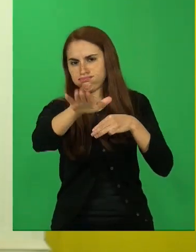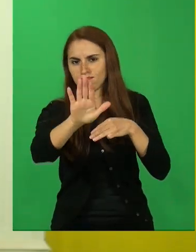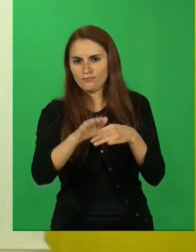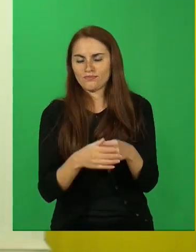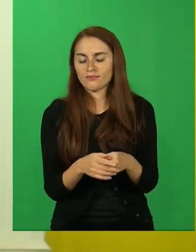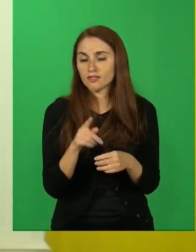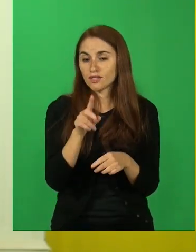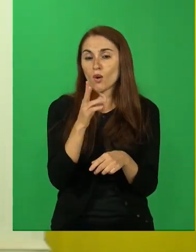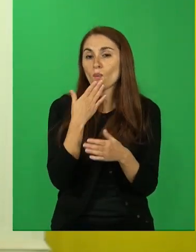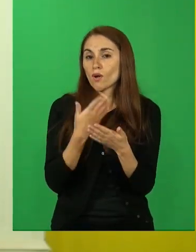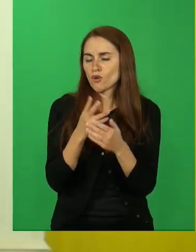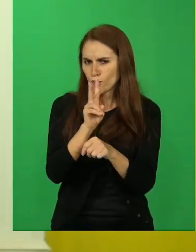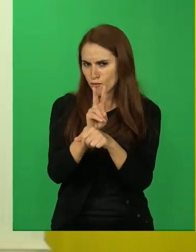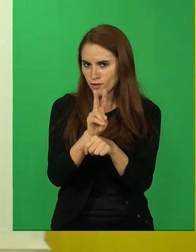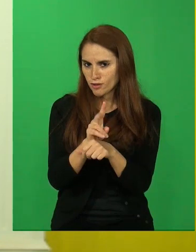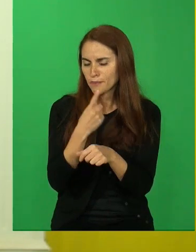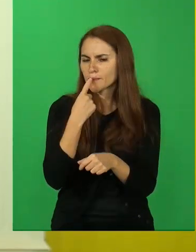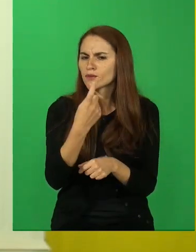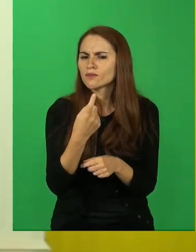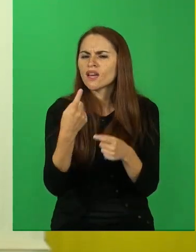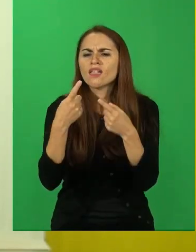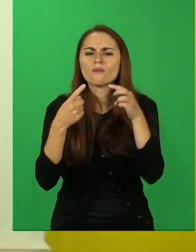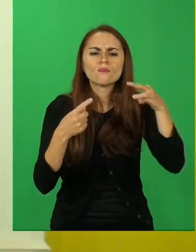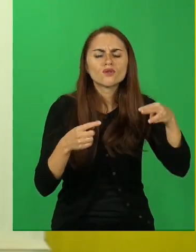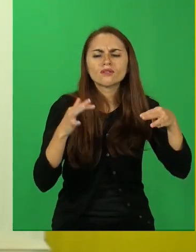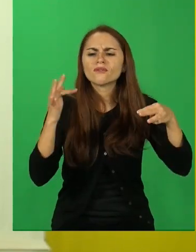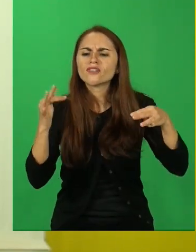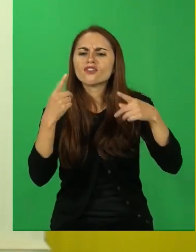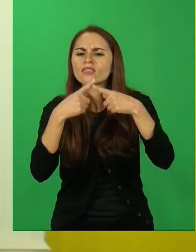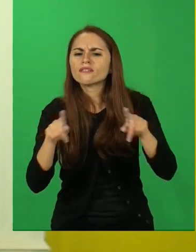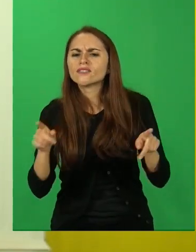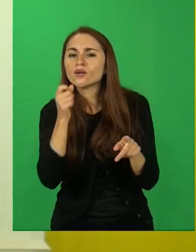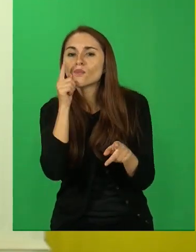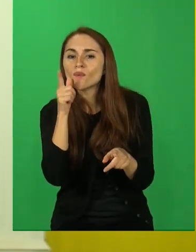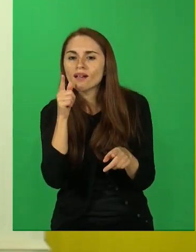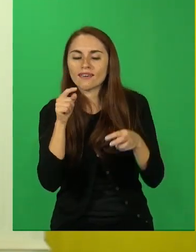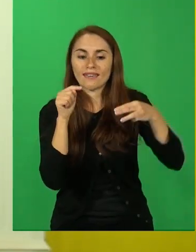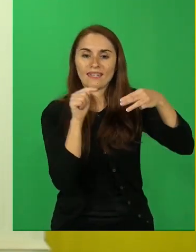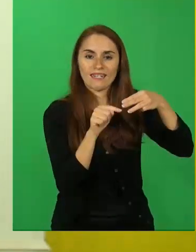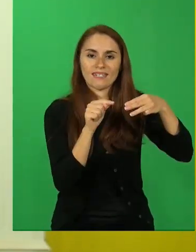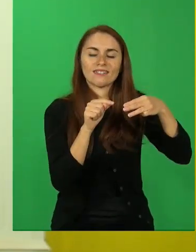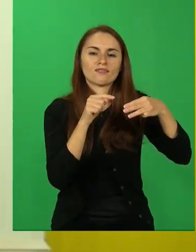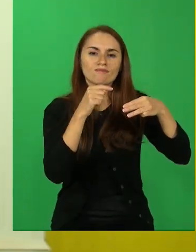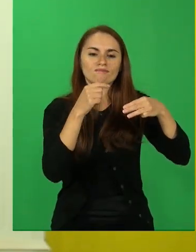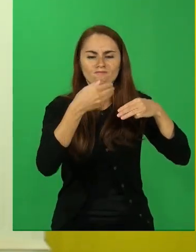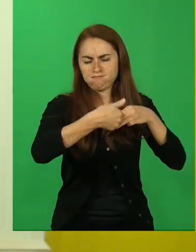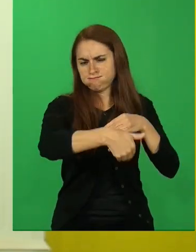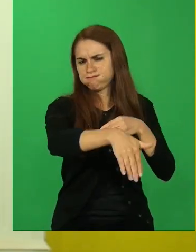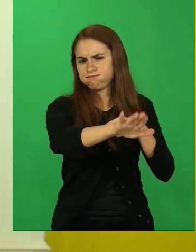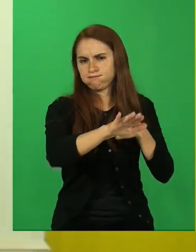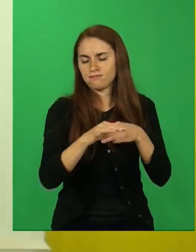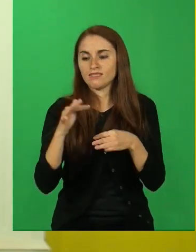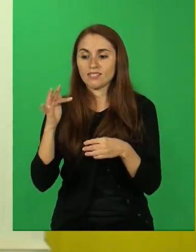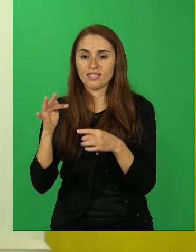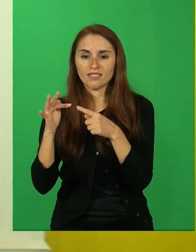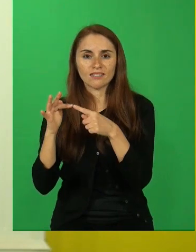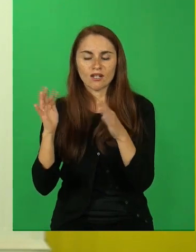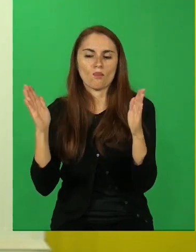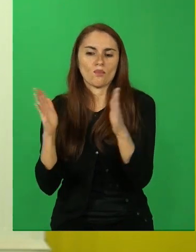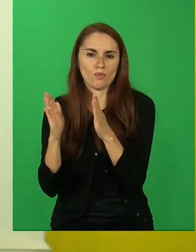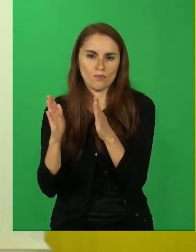pregunta la diferencia, tú ya sabes qué contestar. Uno es infinito y el otro es finito.